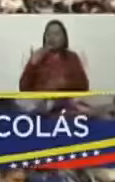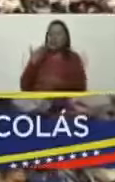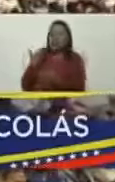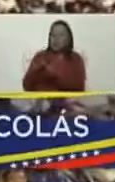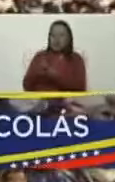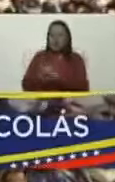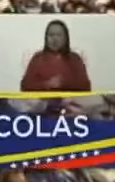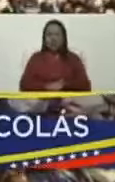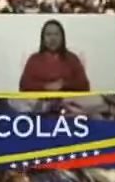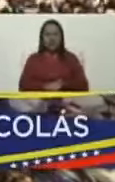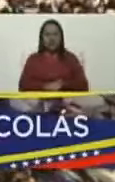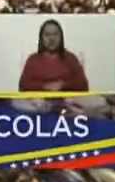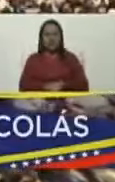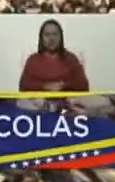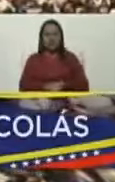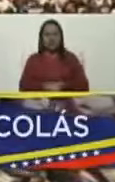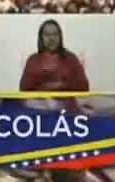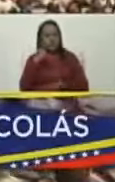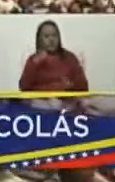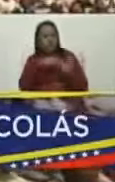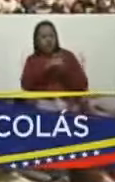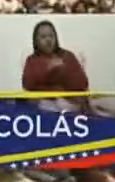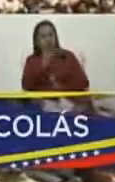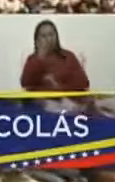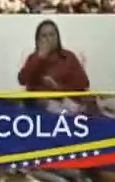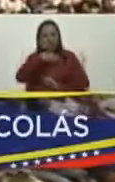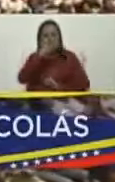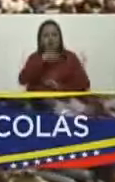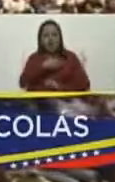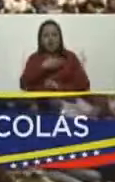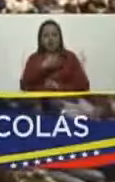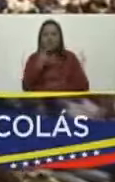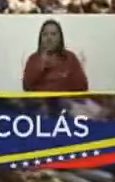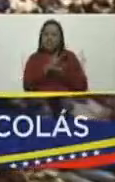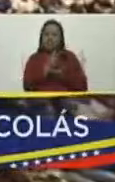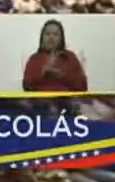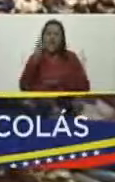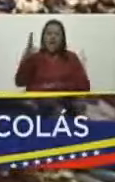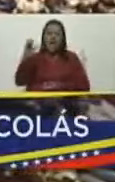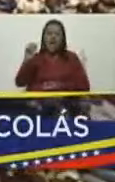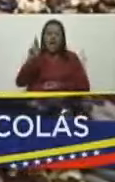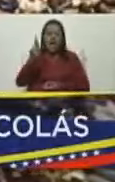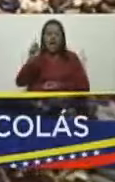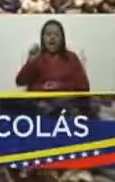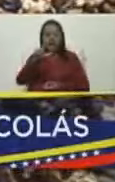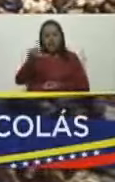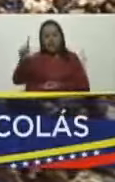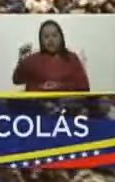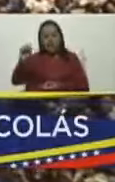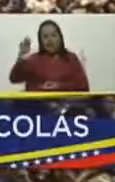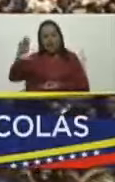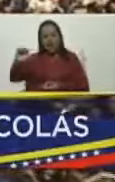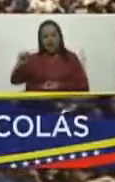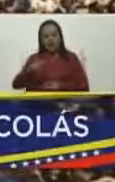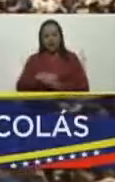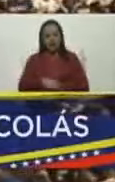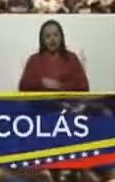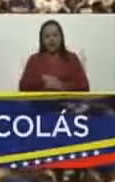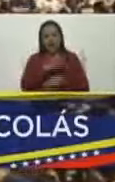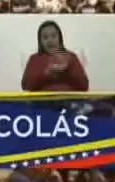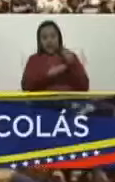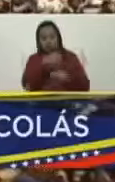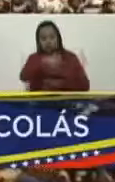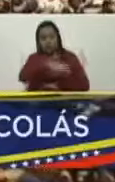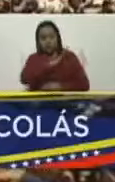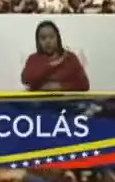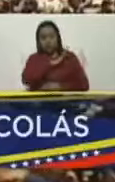aquí tenemos... Aquí tenemos frutas y verduras de Carayaca, presidente. Carayaca. Es productora de Carayaca,